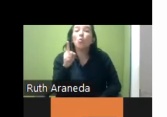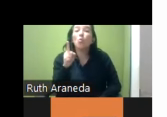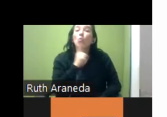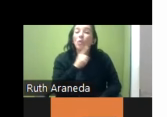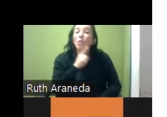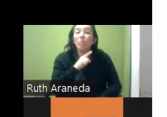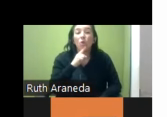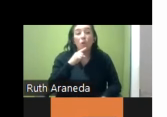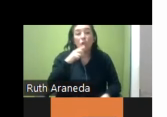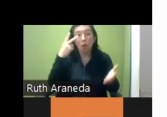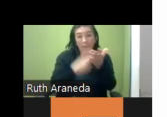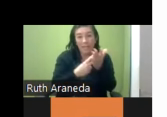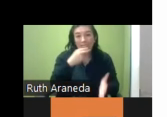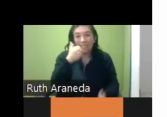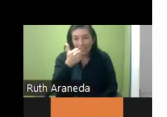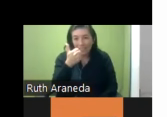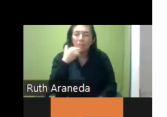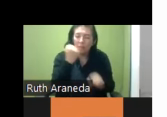año 2006.